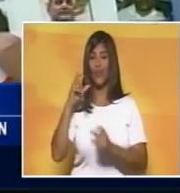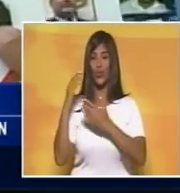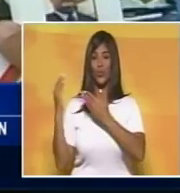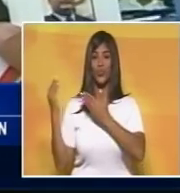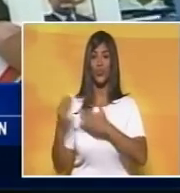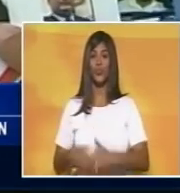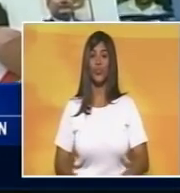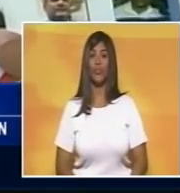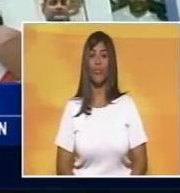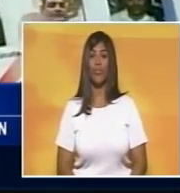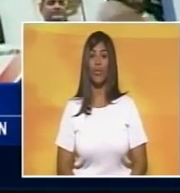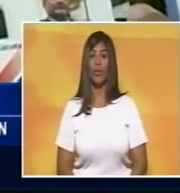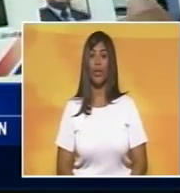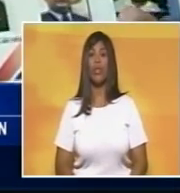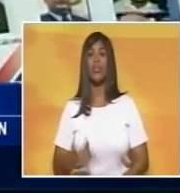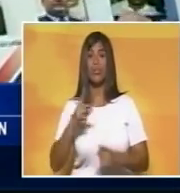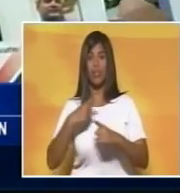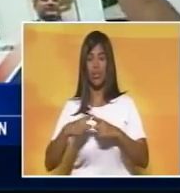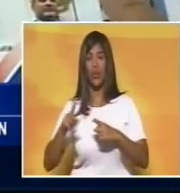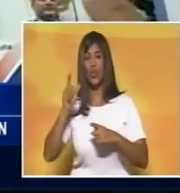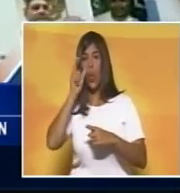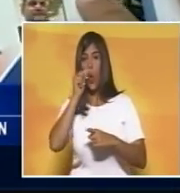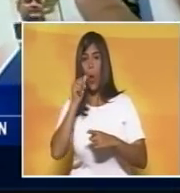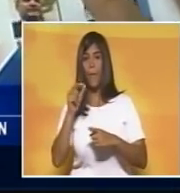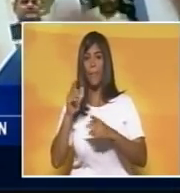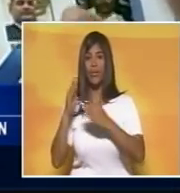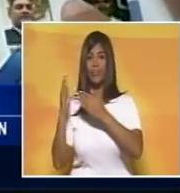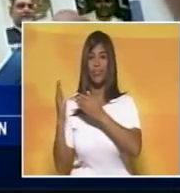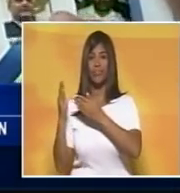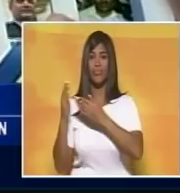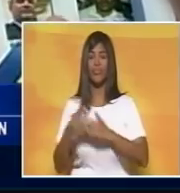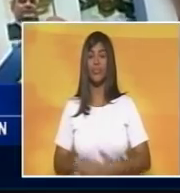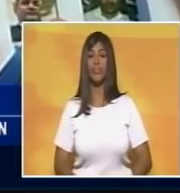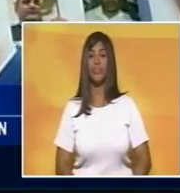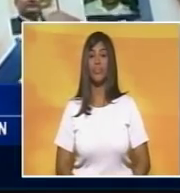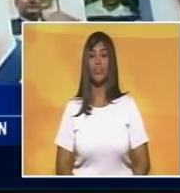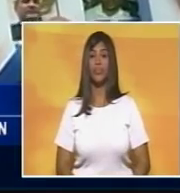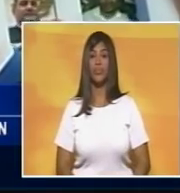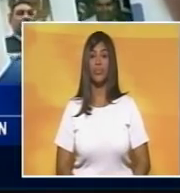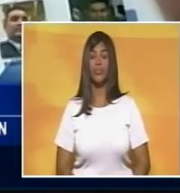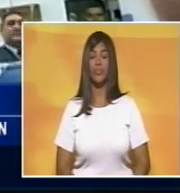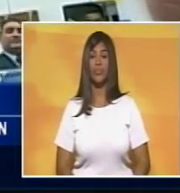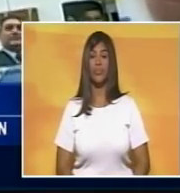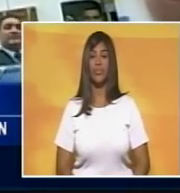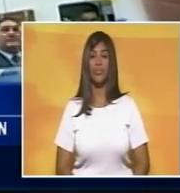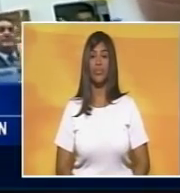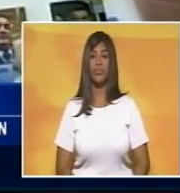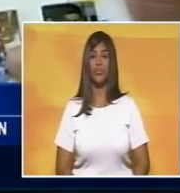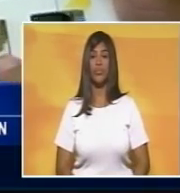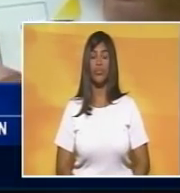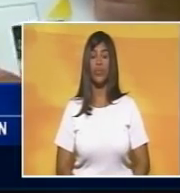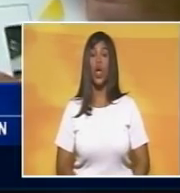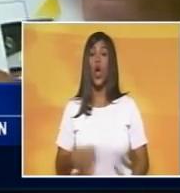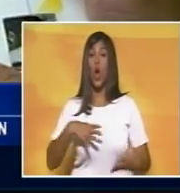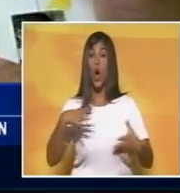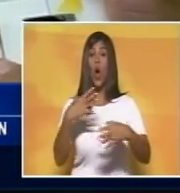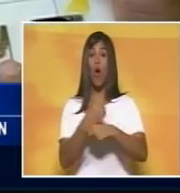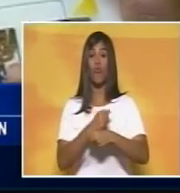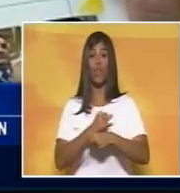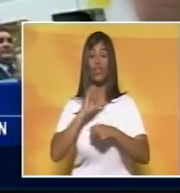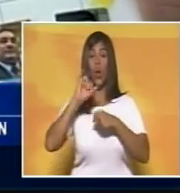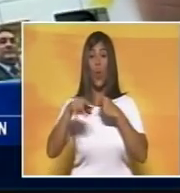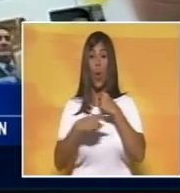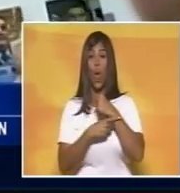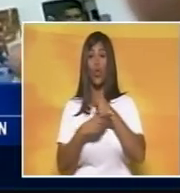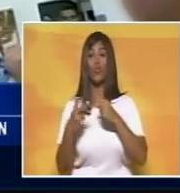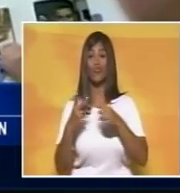aquí, y lo sustituye por el señor Kevin Rojas, que también es de absoluta confianza de